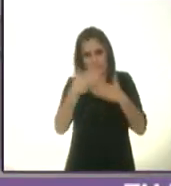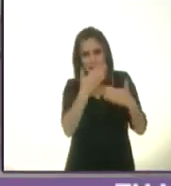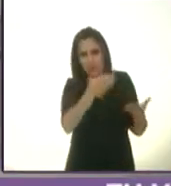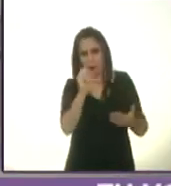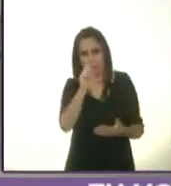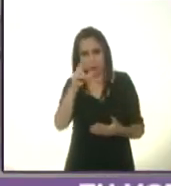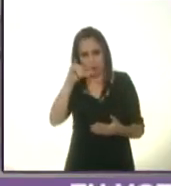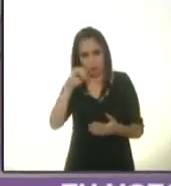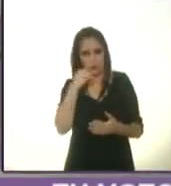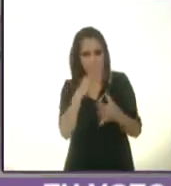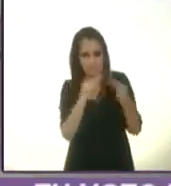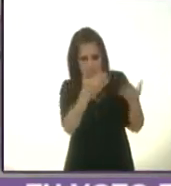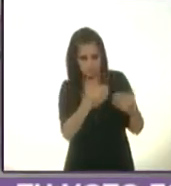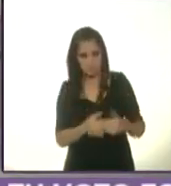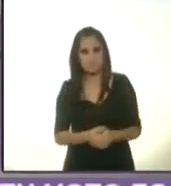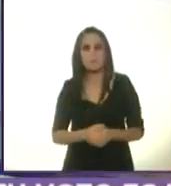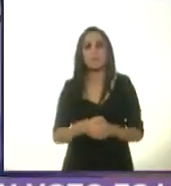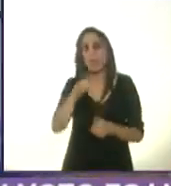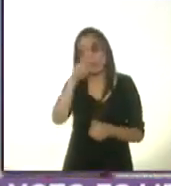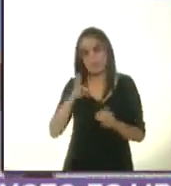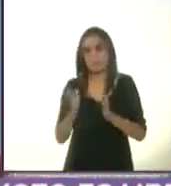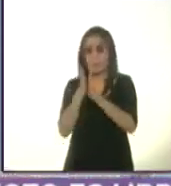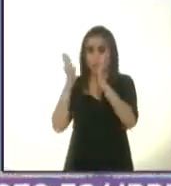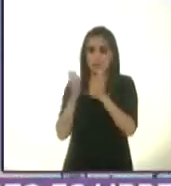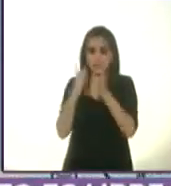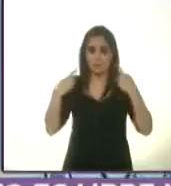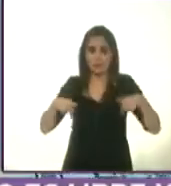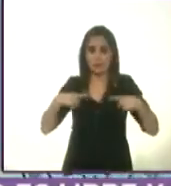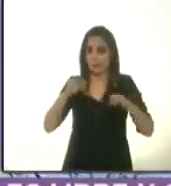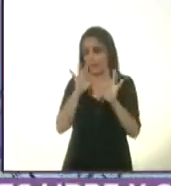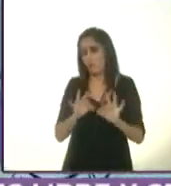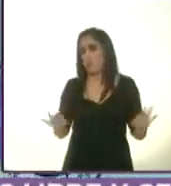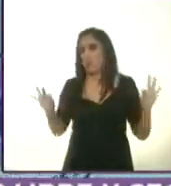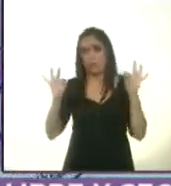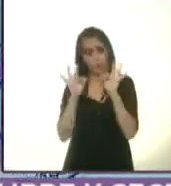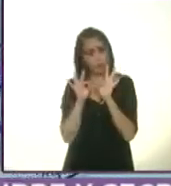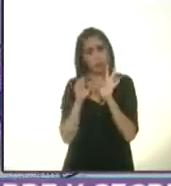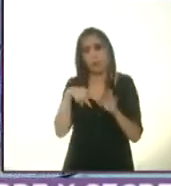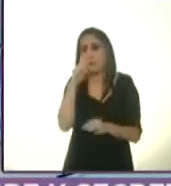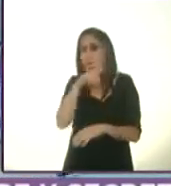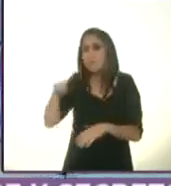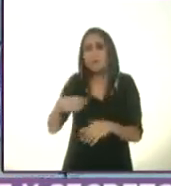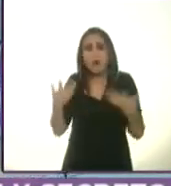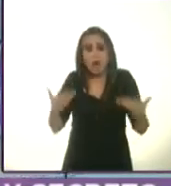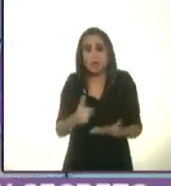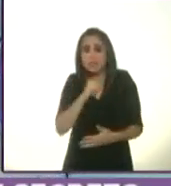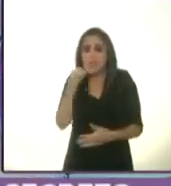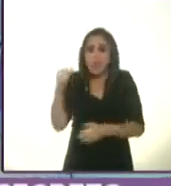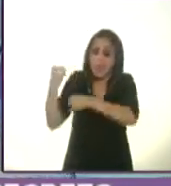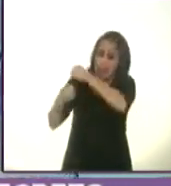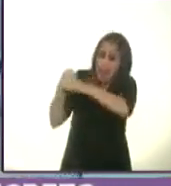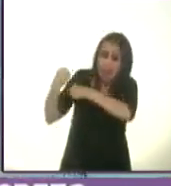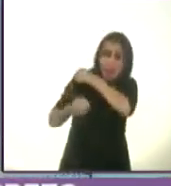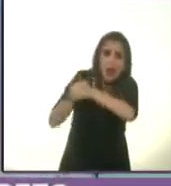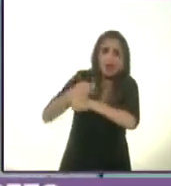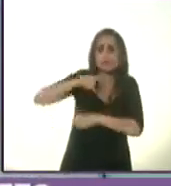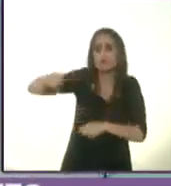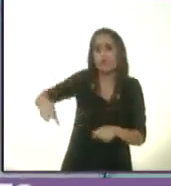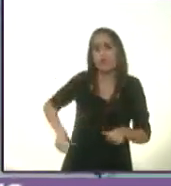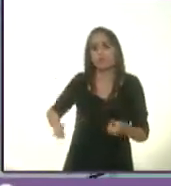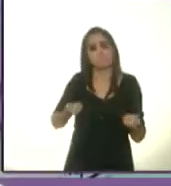es muy importante la participación de los ciudadanos pero eso no lo hemos tenido durante muchos años nos han gobernado